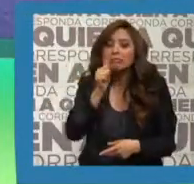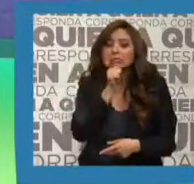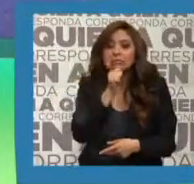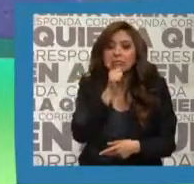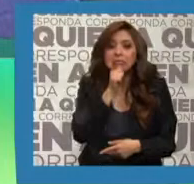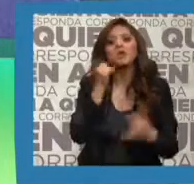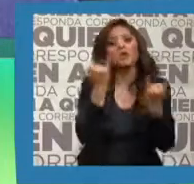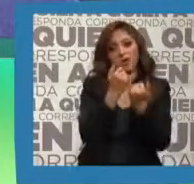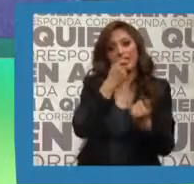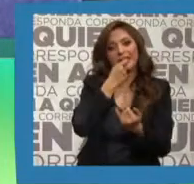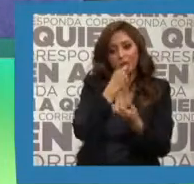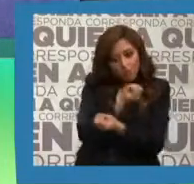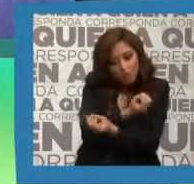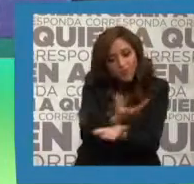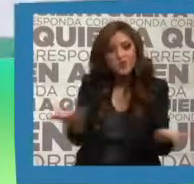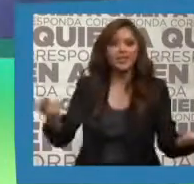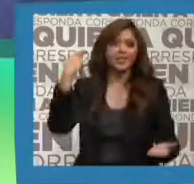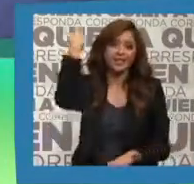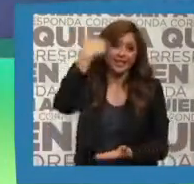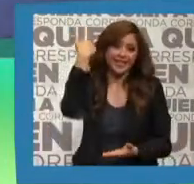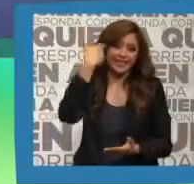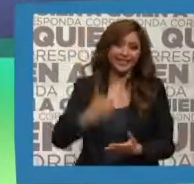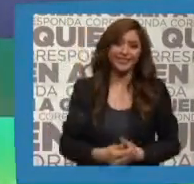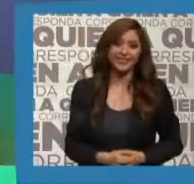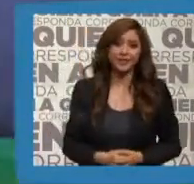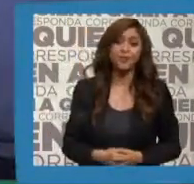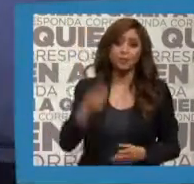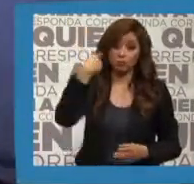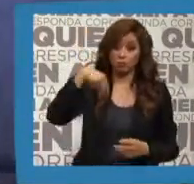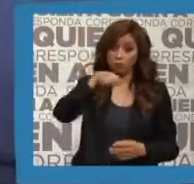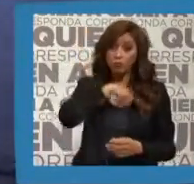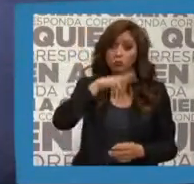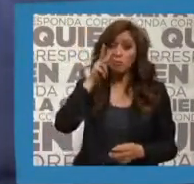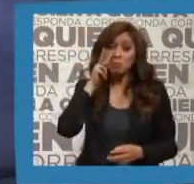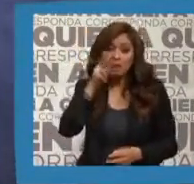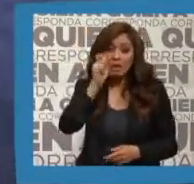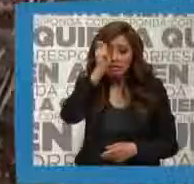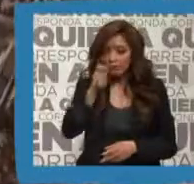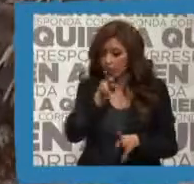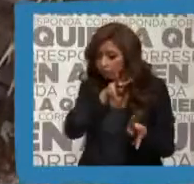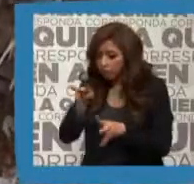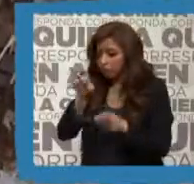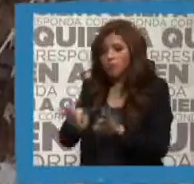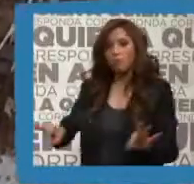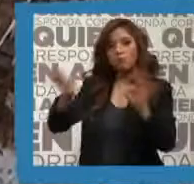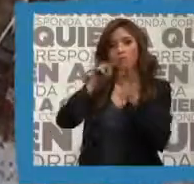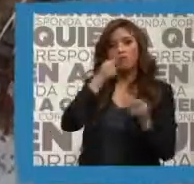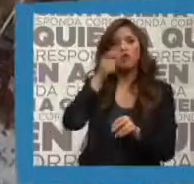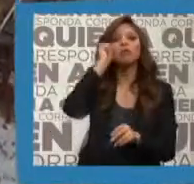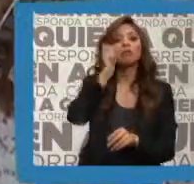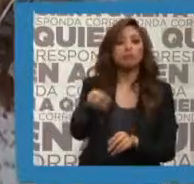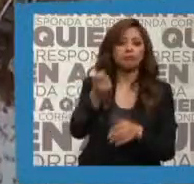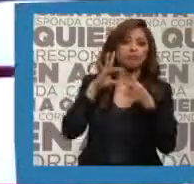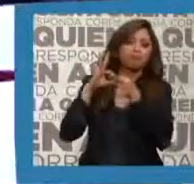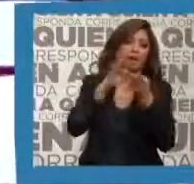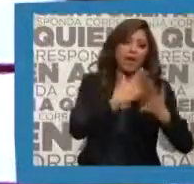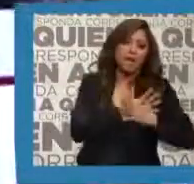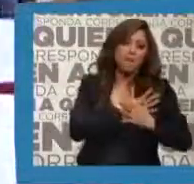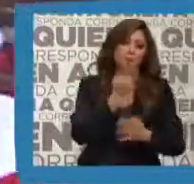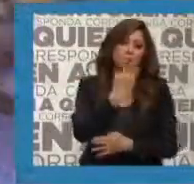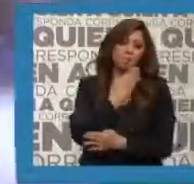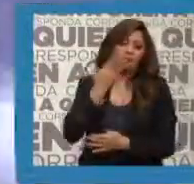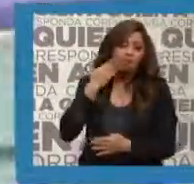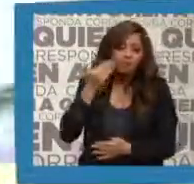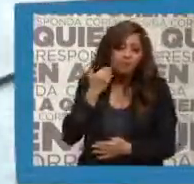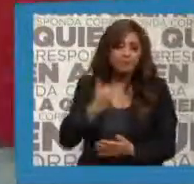año, pues ayudarlos a que sí lleguen los reyes. Hoy más que nunca debemos voltear la mirada a nuestros niños, fortaleciendo los lazos de amor y bondad hacia ellos. Y